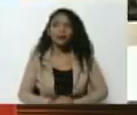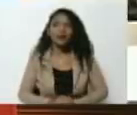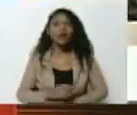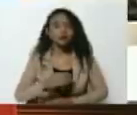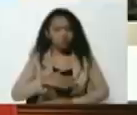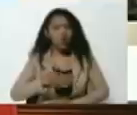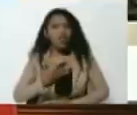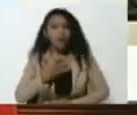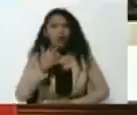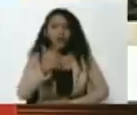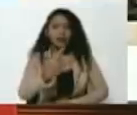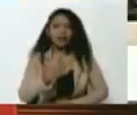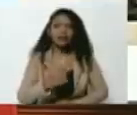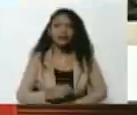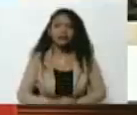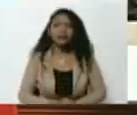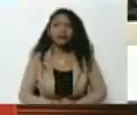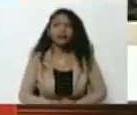podemos decir,